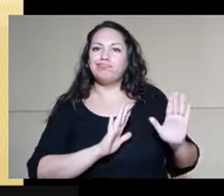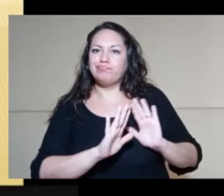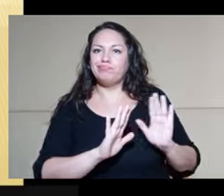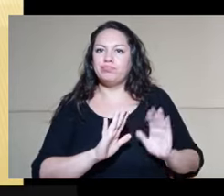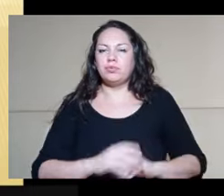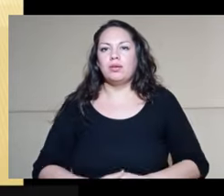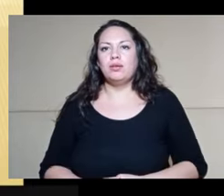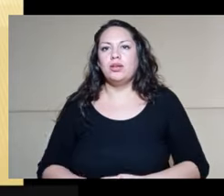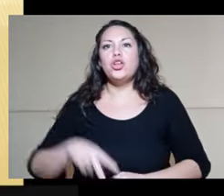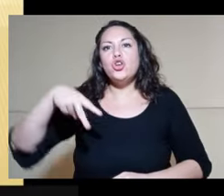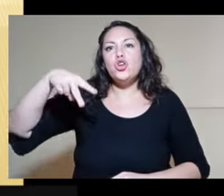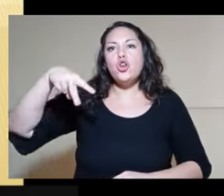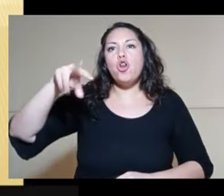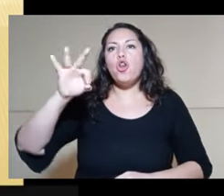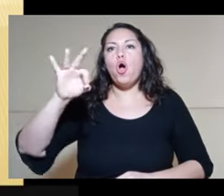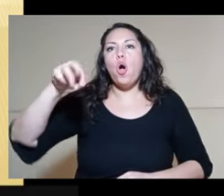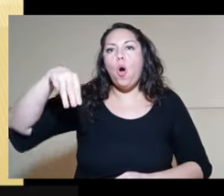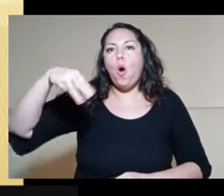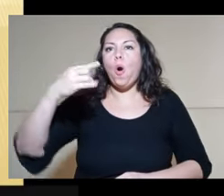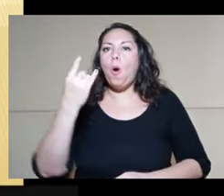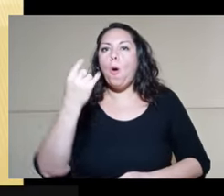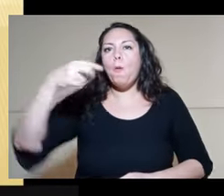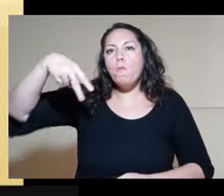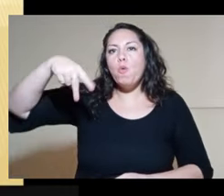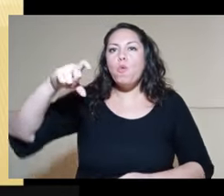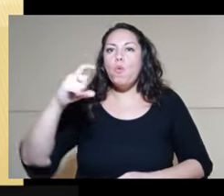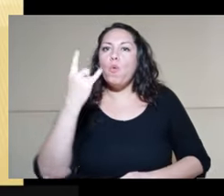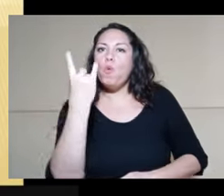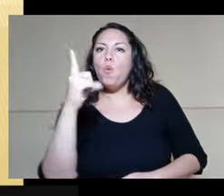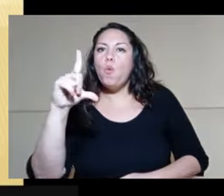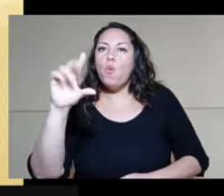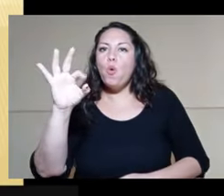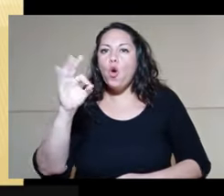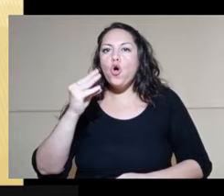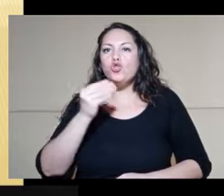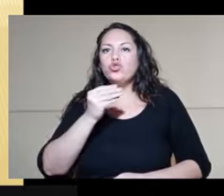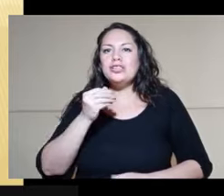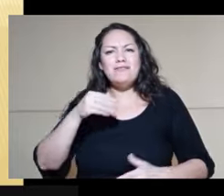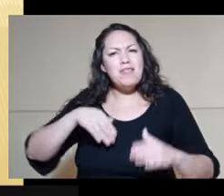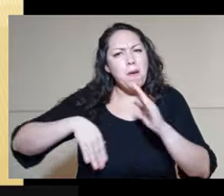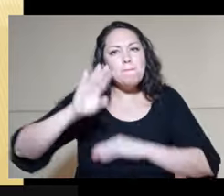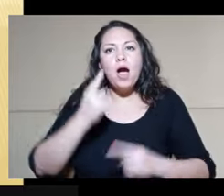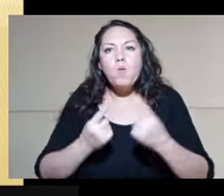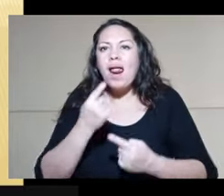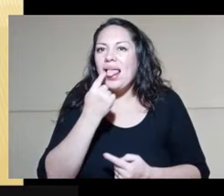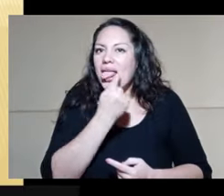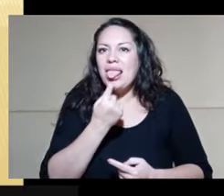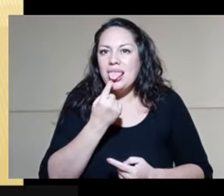del cuerpo, ¿sí?, que representaba el homúnculo. ¿Mm? Acuérdense cuáles tenían mayor representación